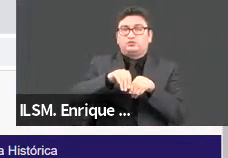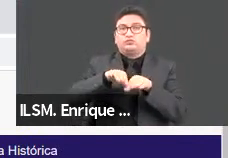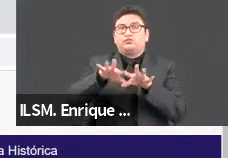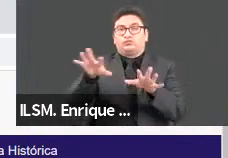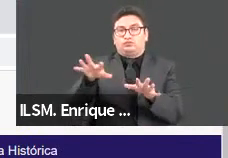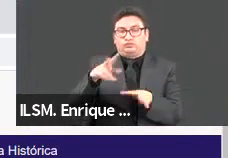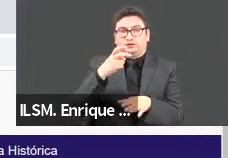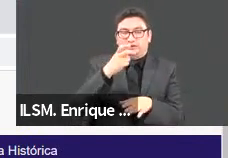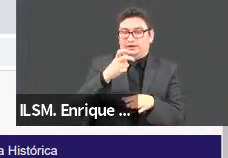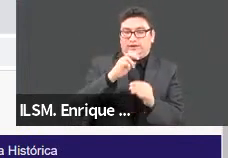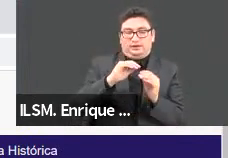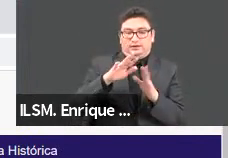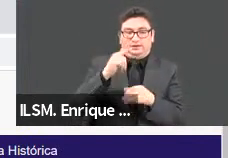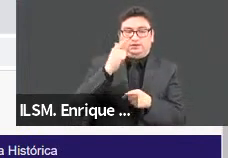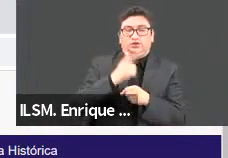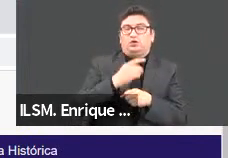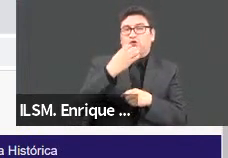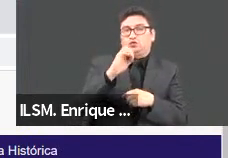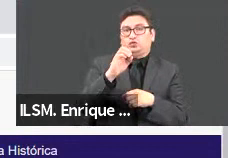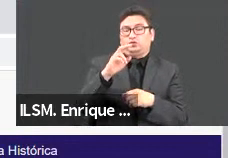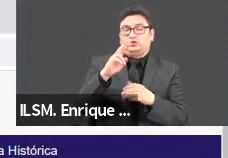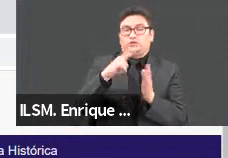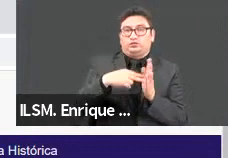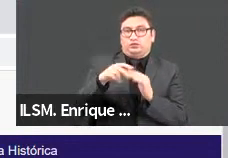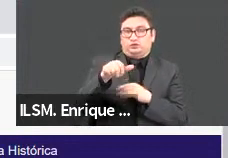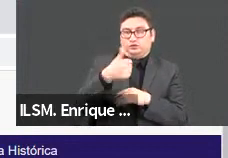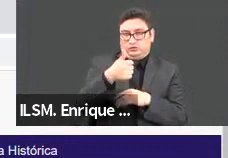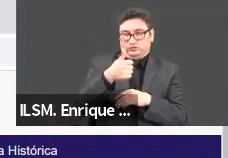fue muy evidente, en octubre de 2011,